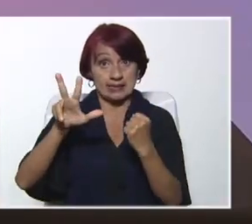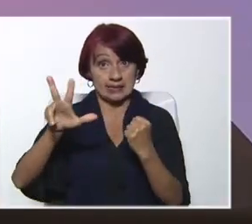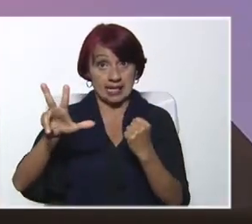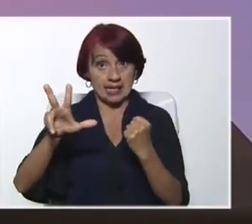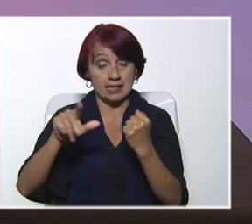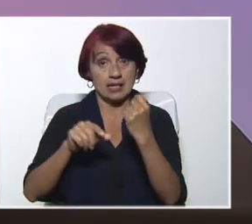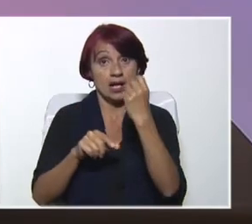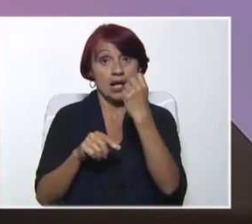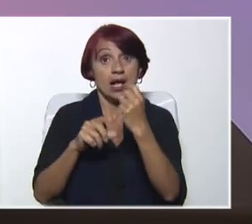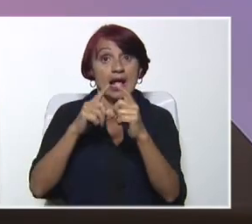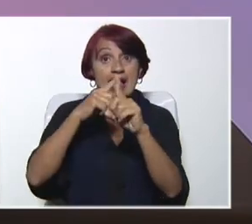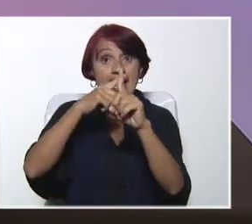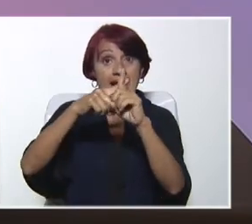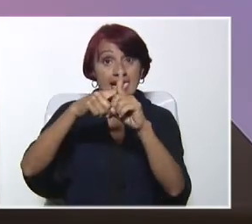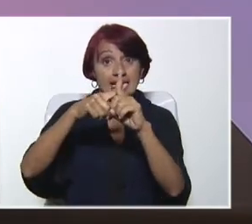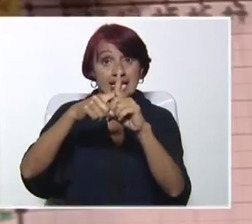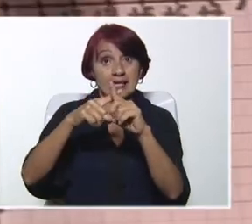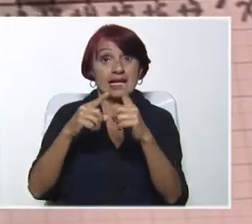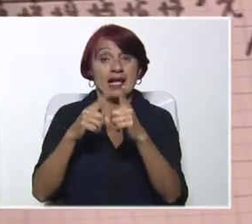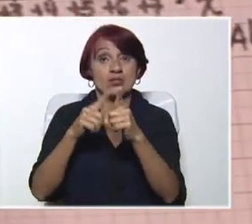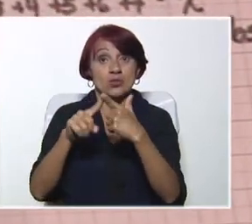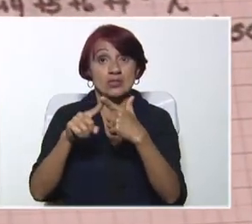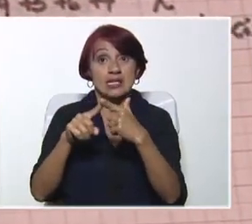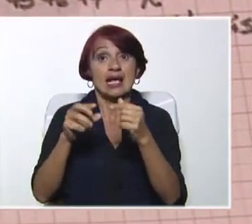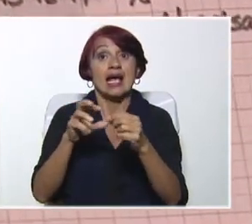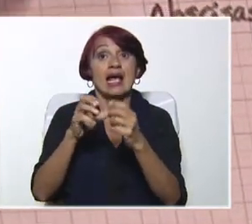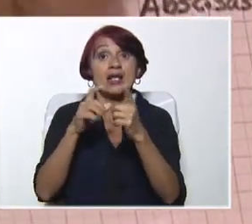2 en X y 3 en Y.